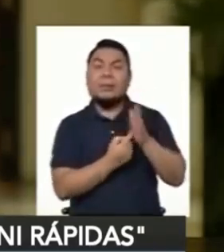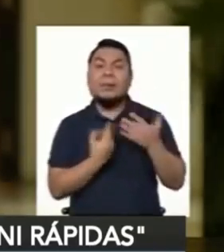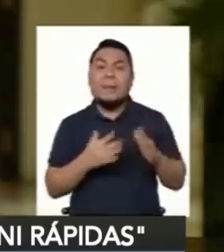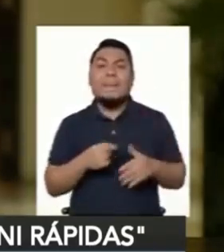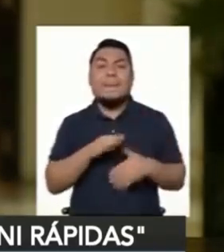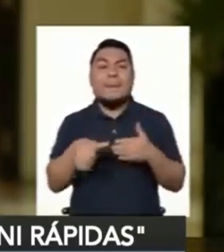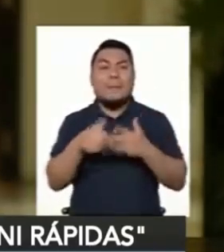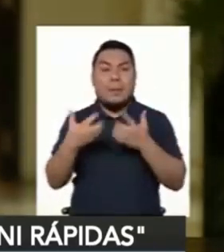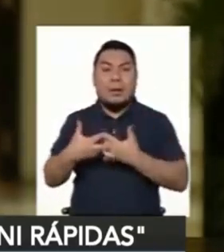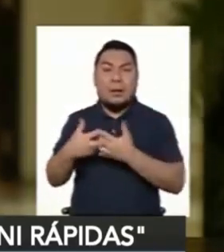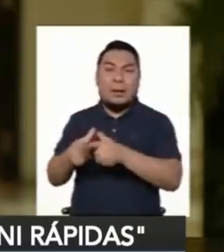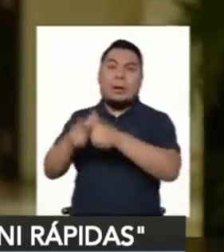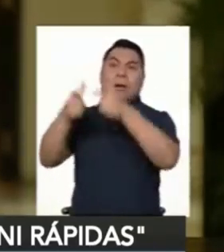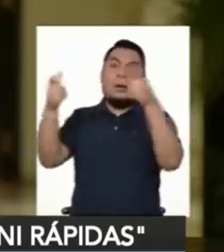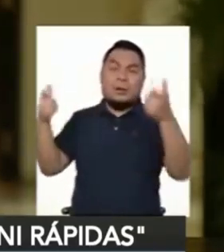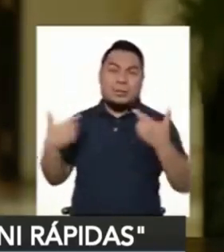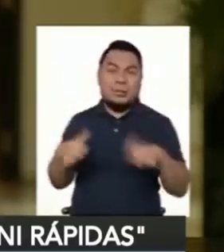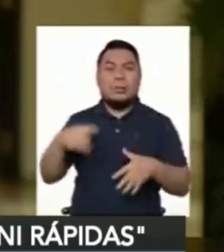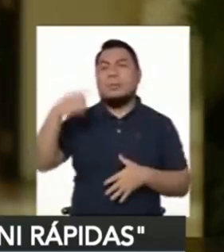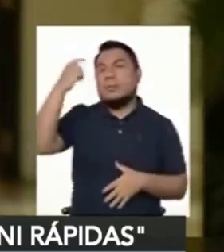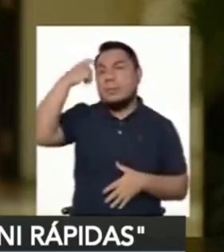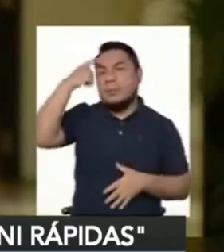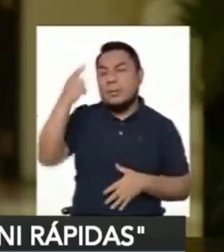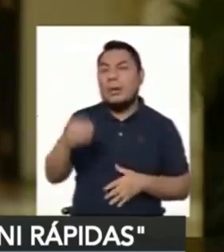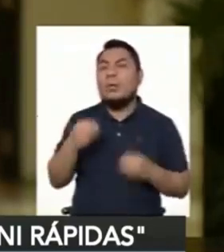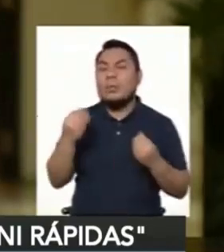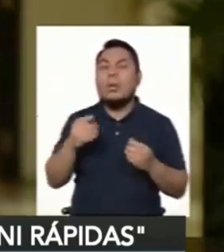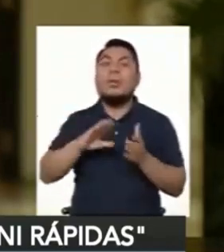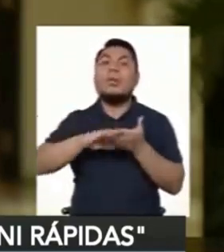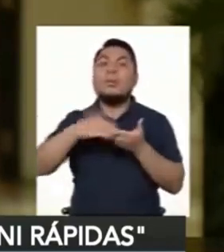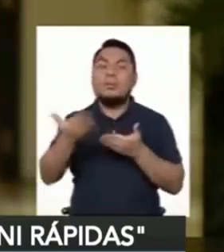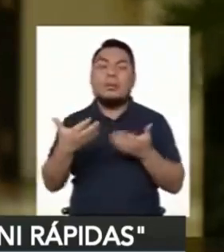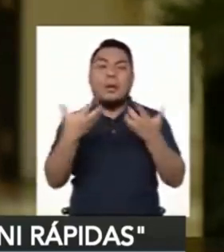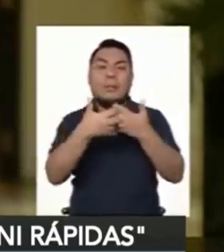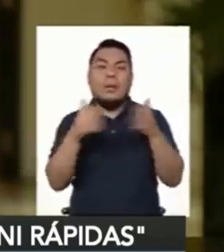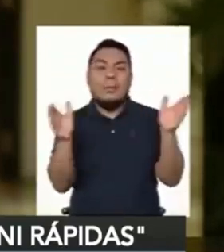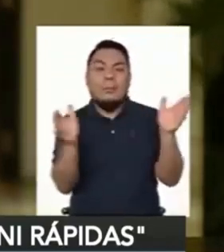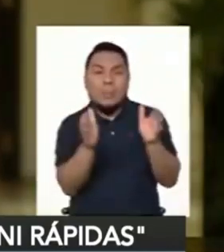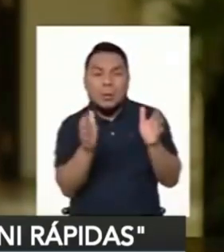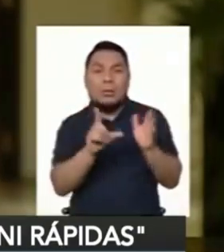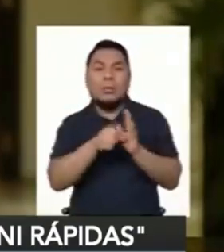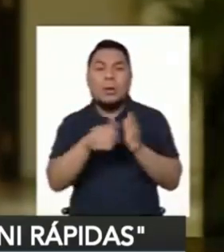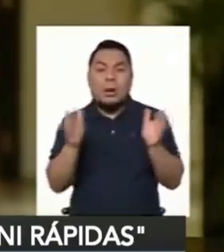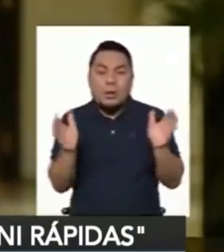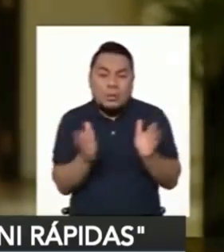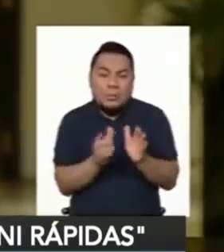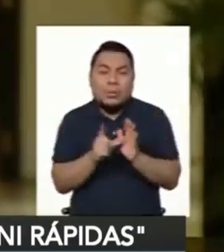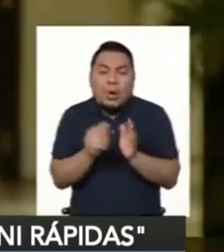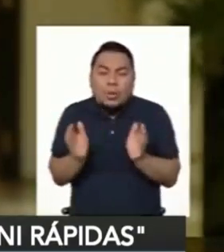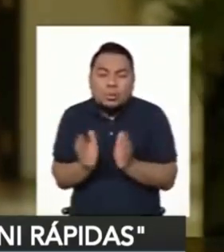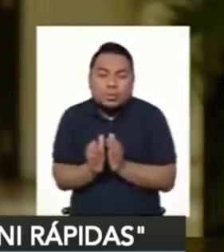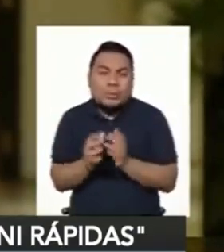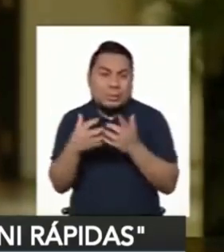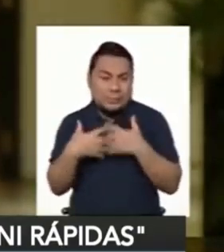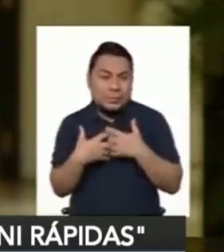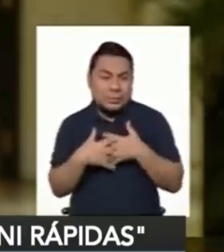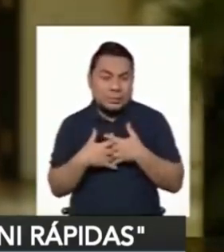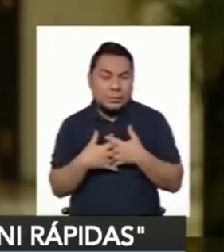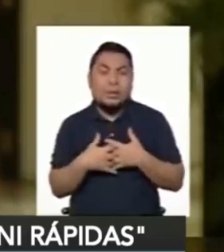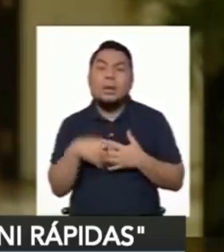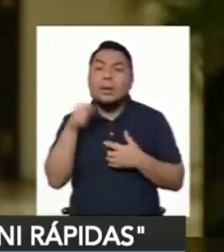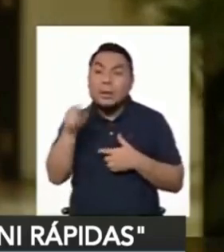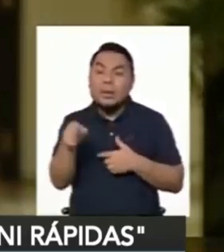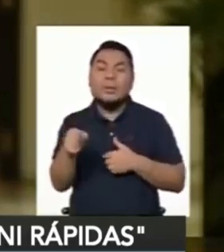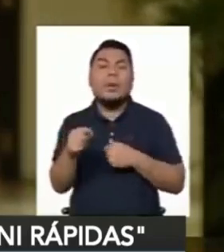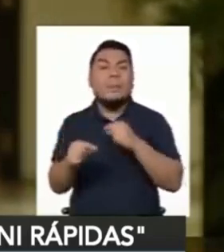en las grandes empresas, ya tenemos que pensar medianas, pequeñas y microempresas, que también tienen que poco